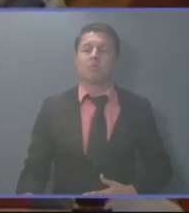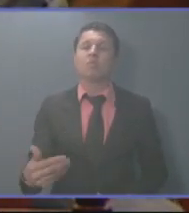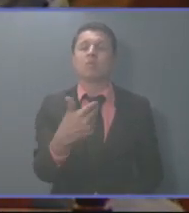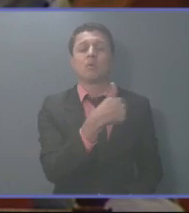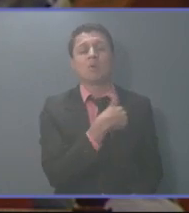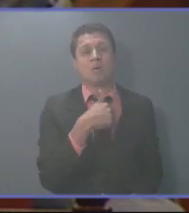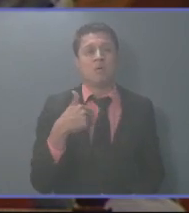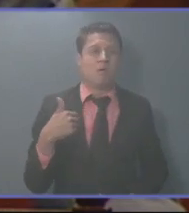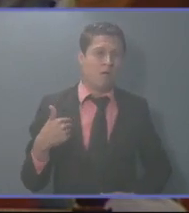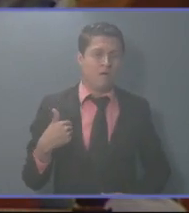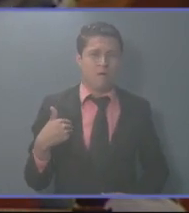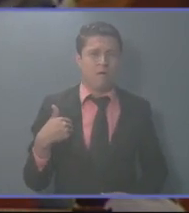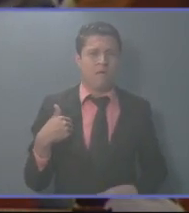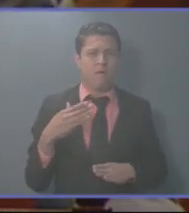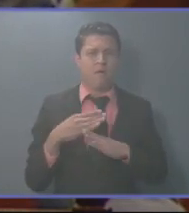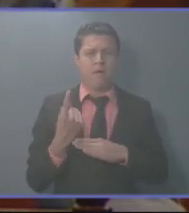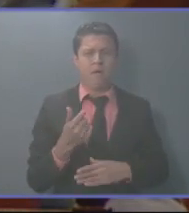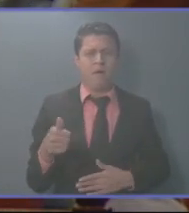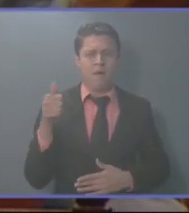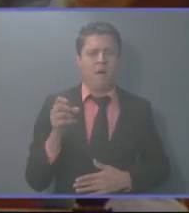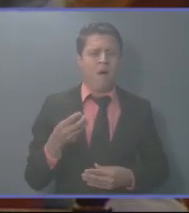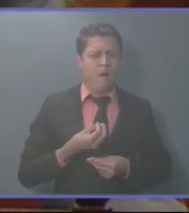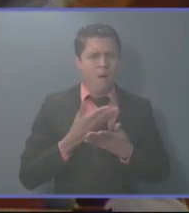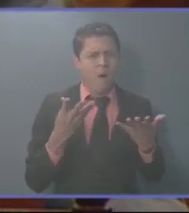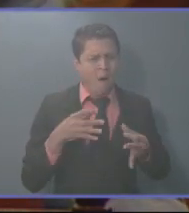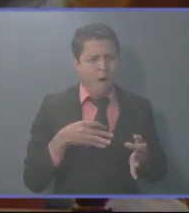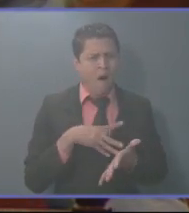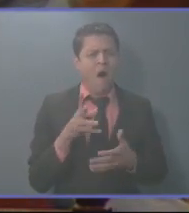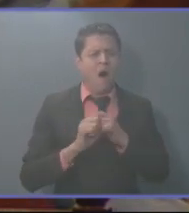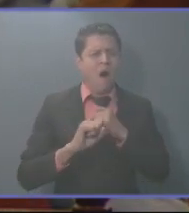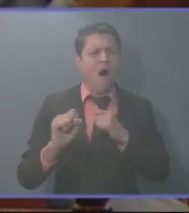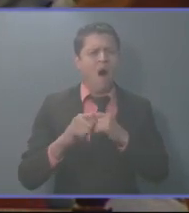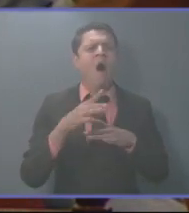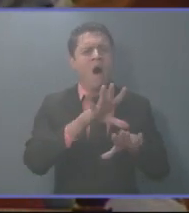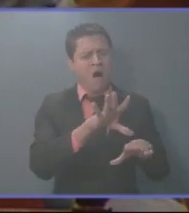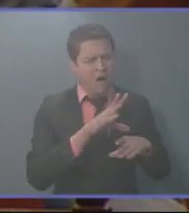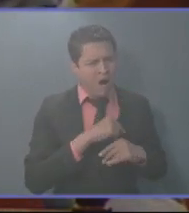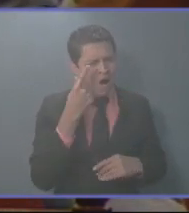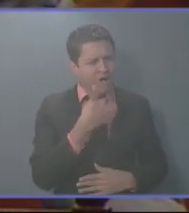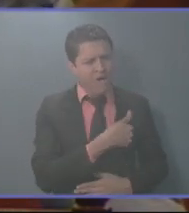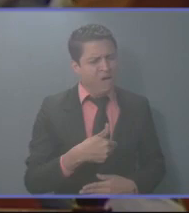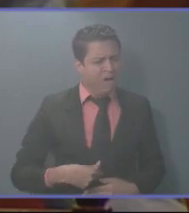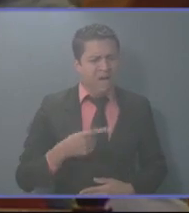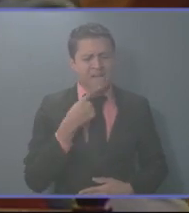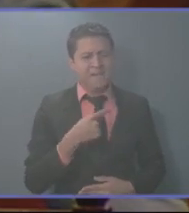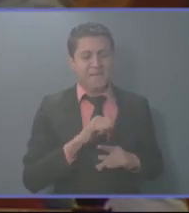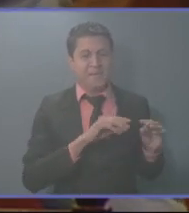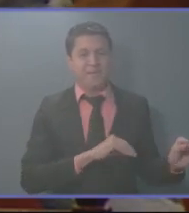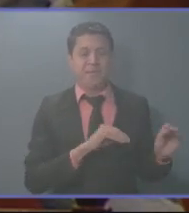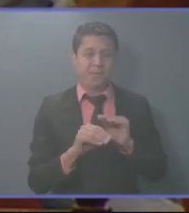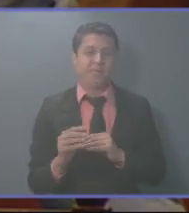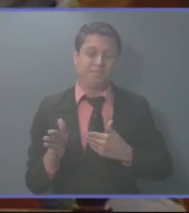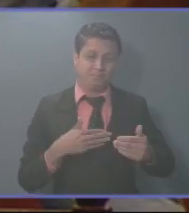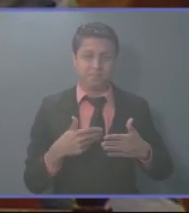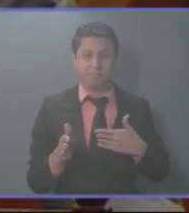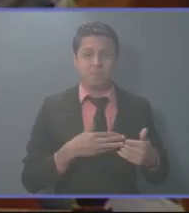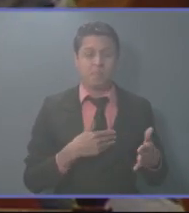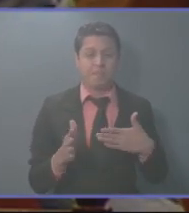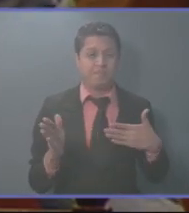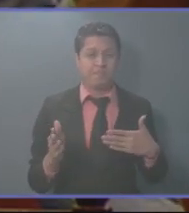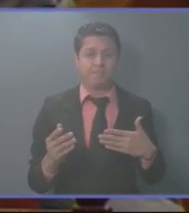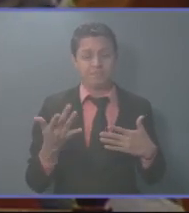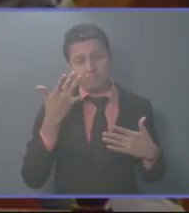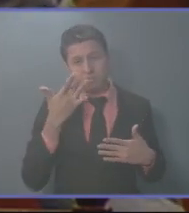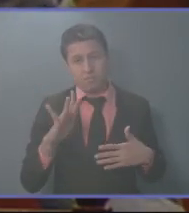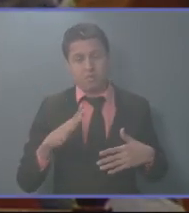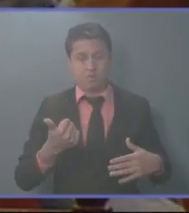ministro de la Defensa afirmó públicamente que cumpliría las órdenes del presidente, incluso hasta el